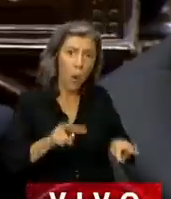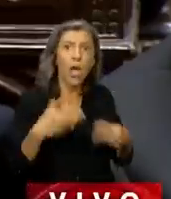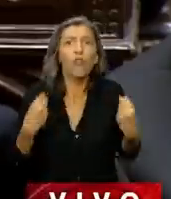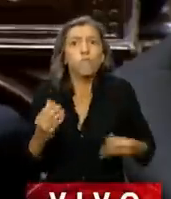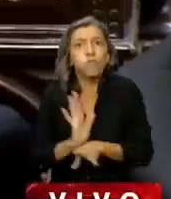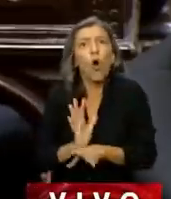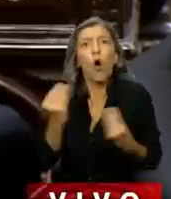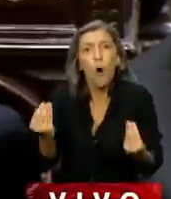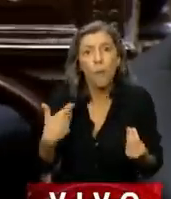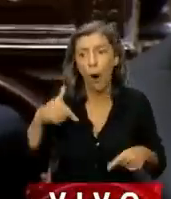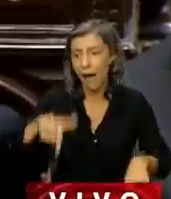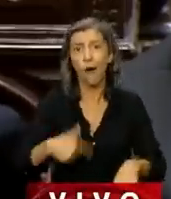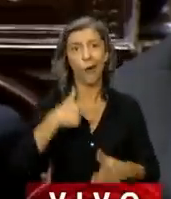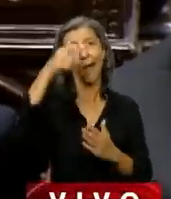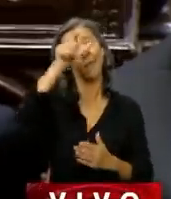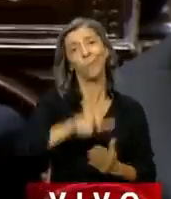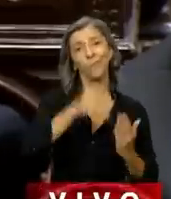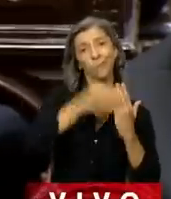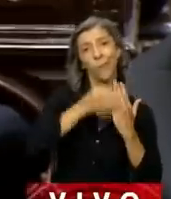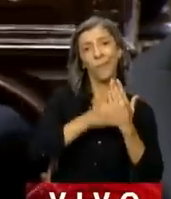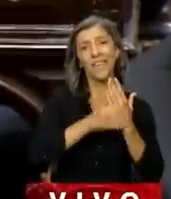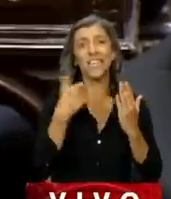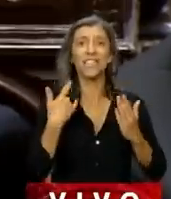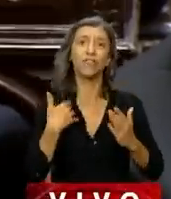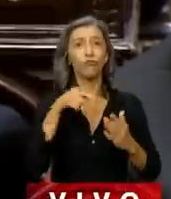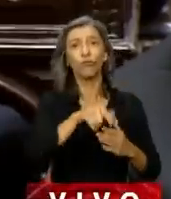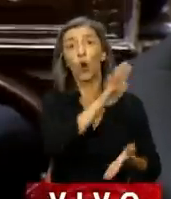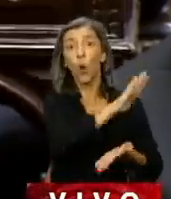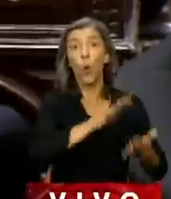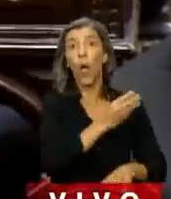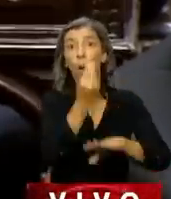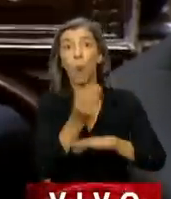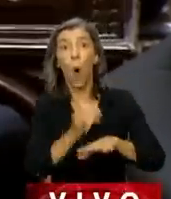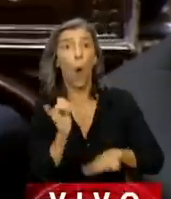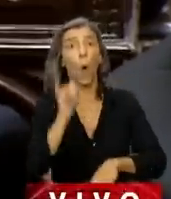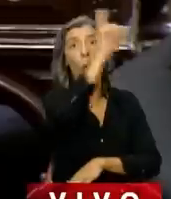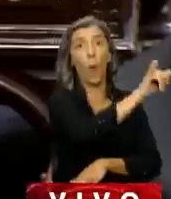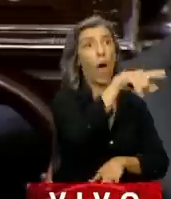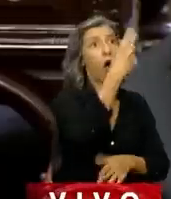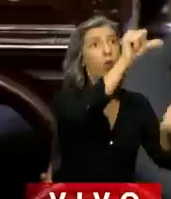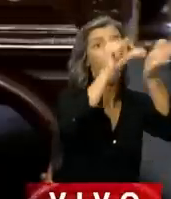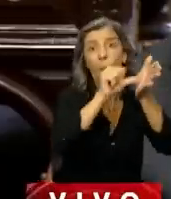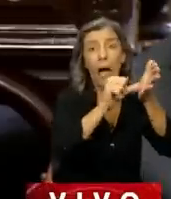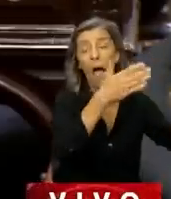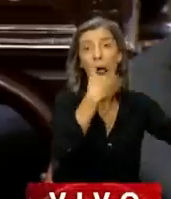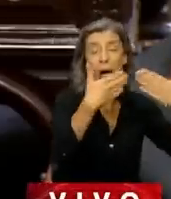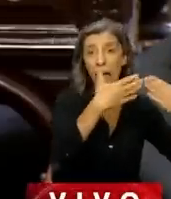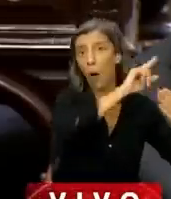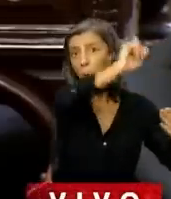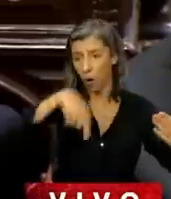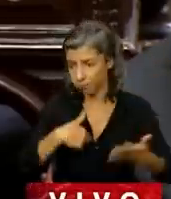avión, viaje al exterior, hable con los organismos internacionales y mientras va al baño está renunciado. Más allá